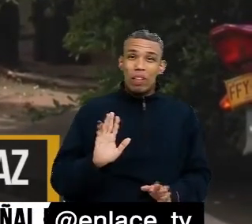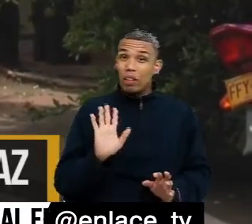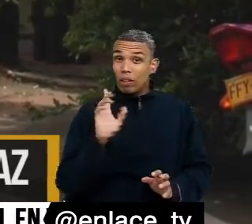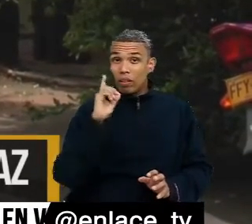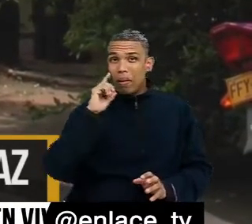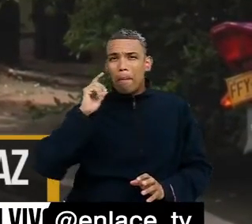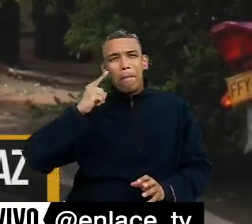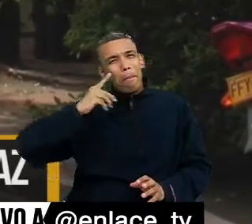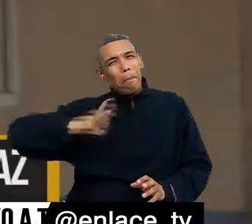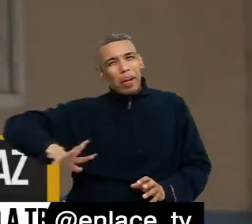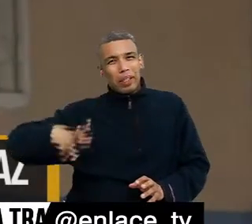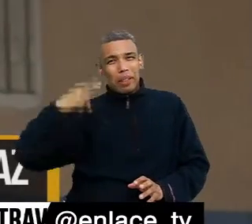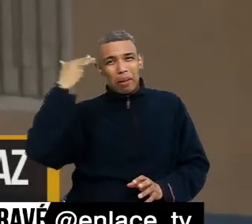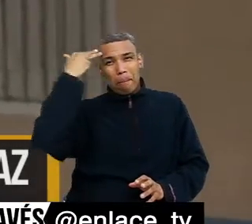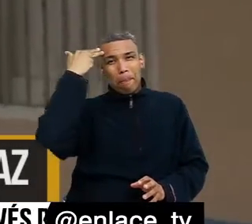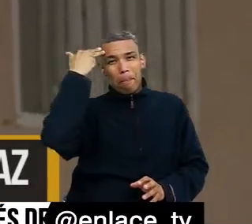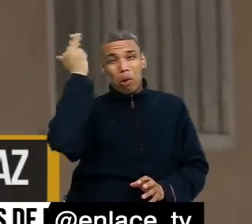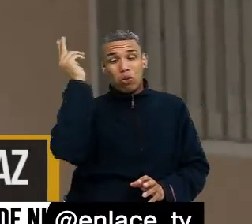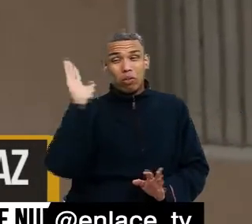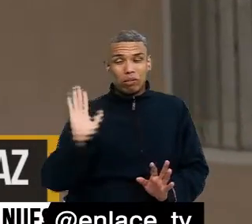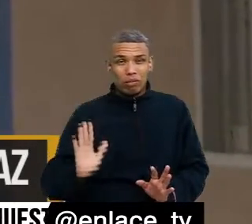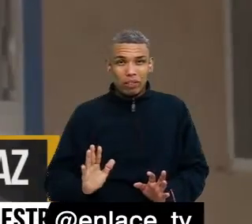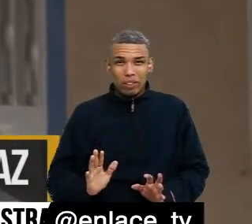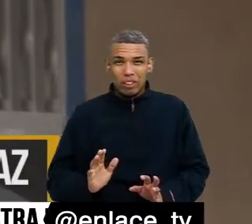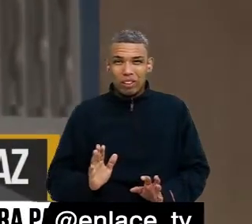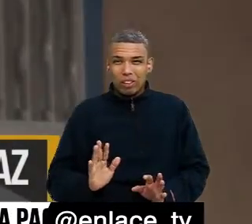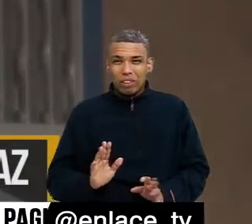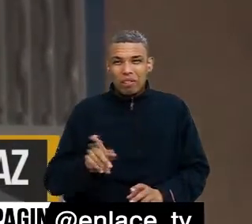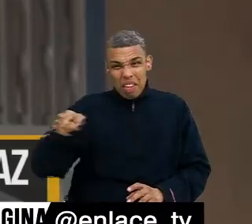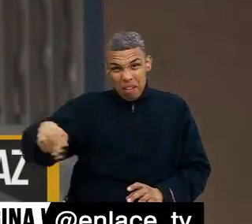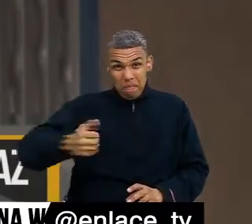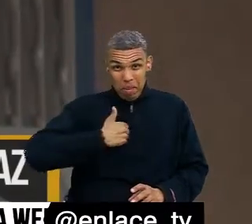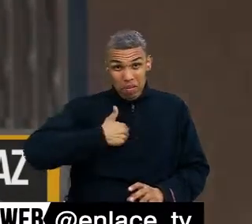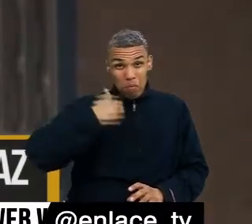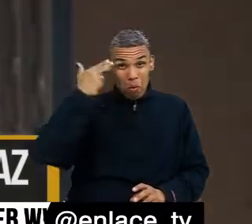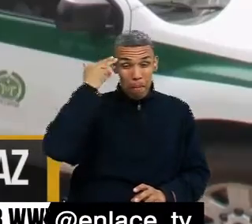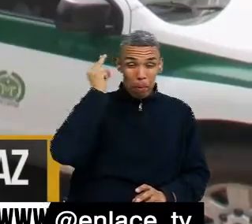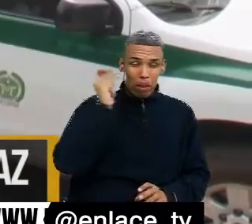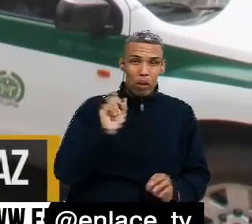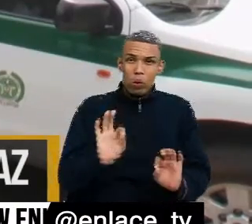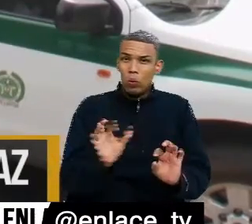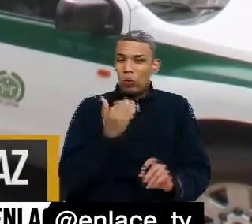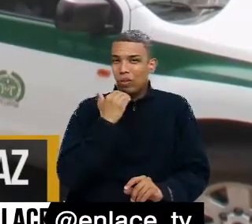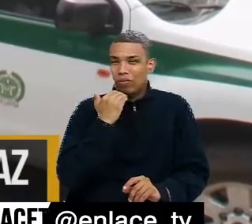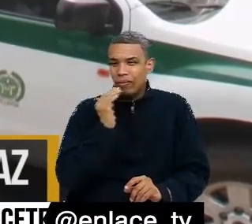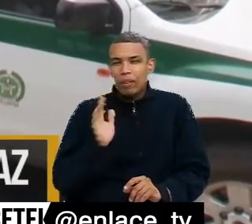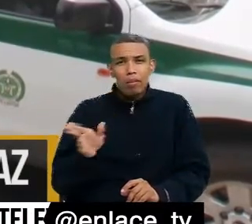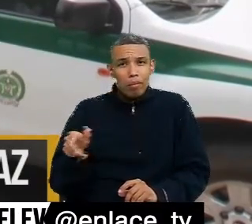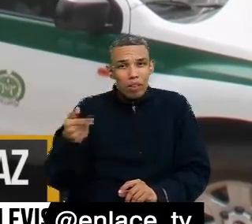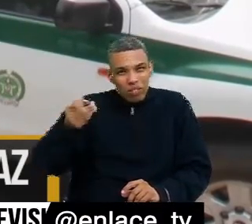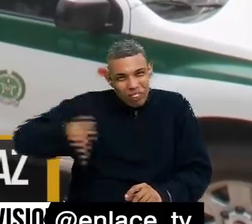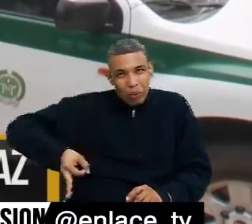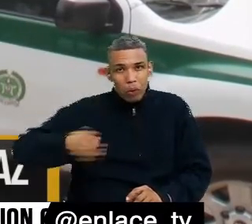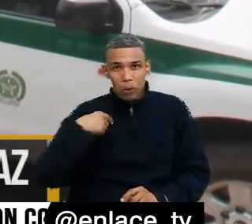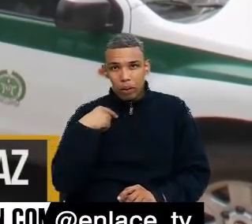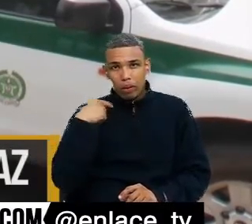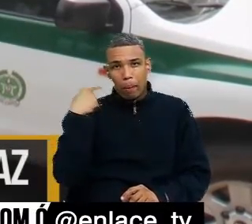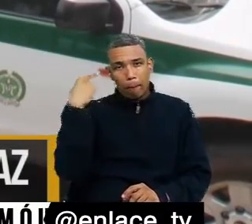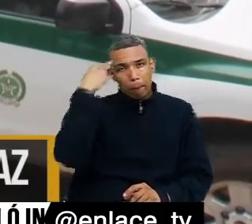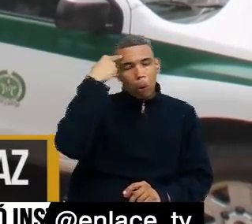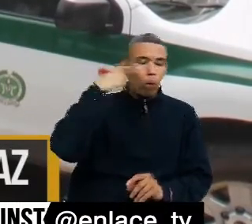indagar pues con las personas lo ocurrido, pues presuntamente, de acuerdo a la información que nos suministraba la misma